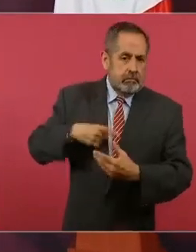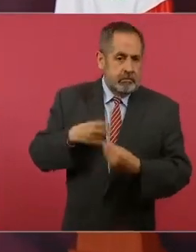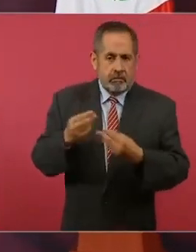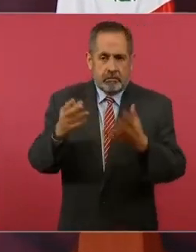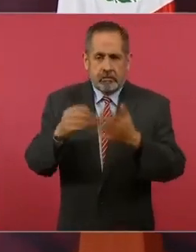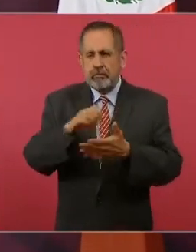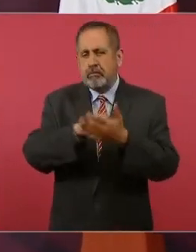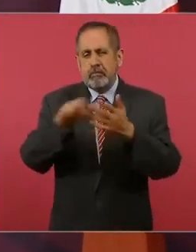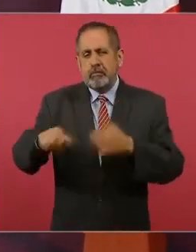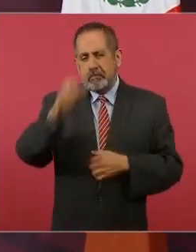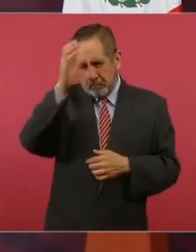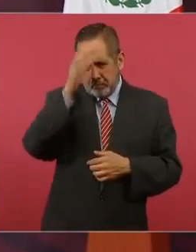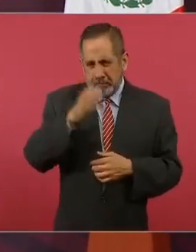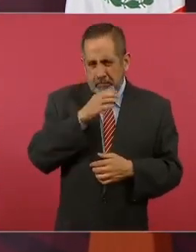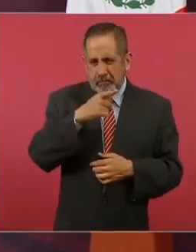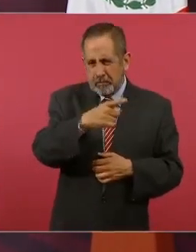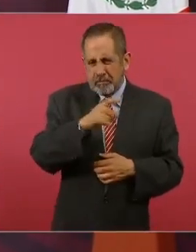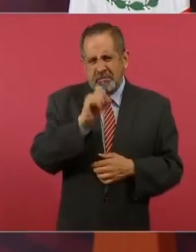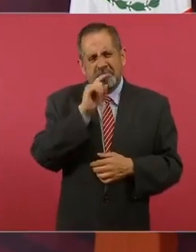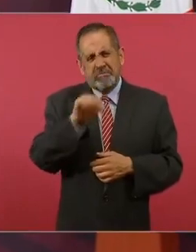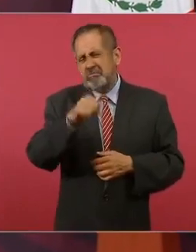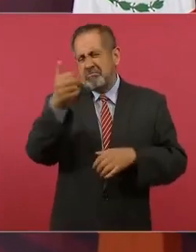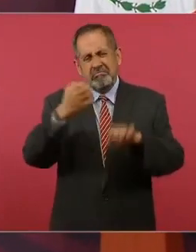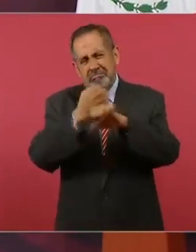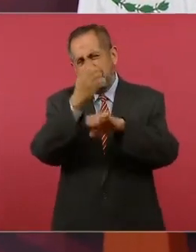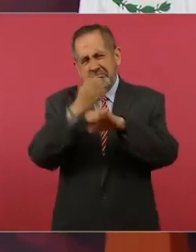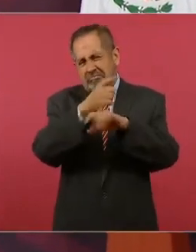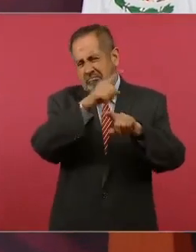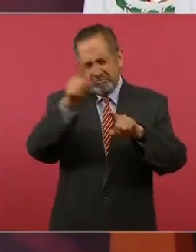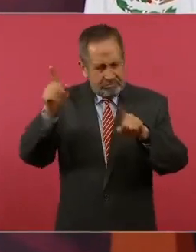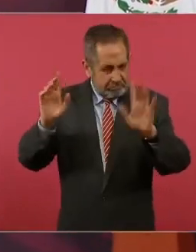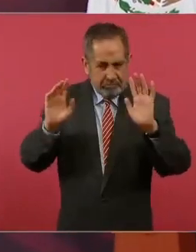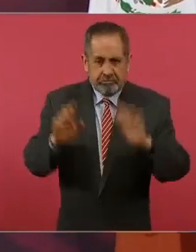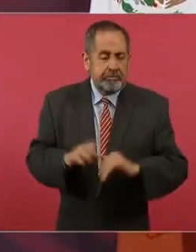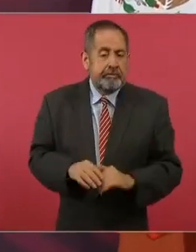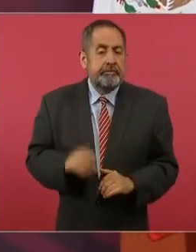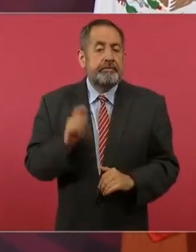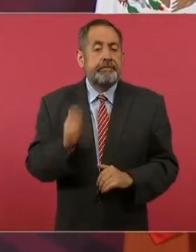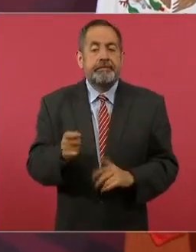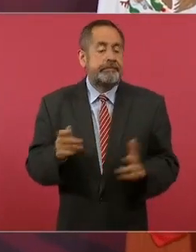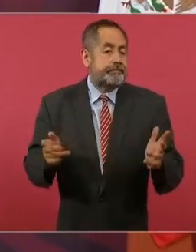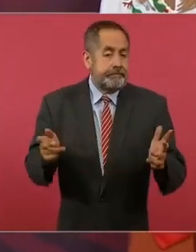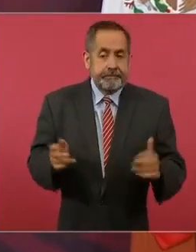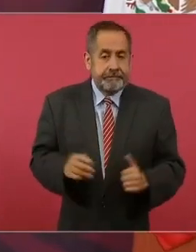sucedió en Coahuila y en otros estados, donde